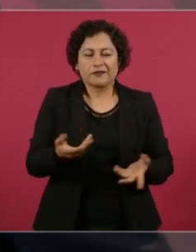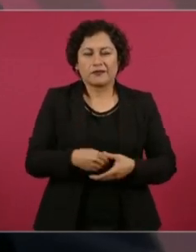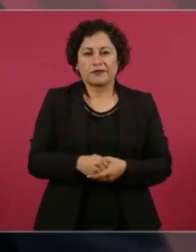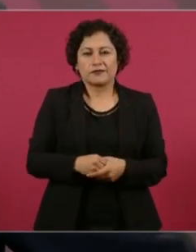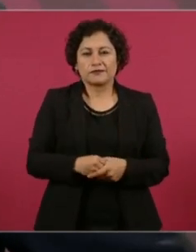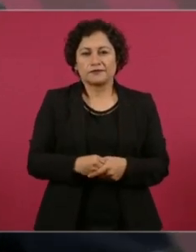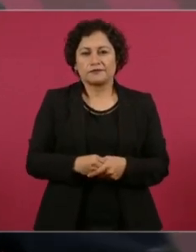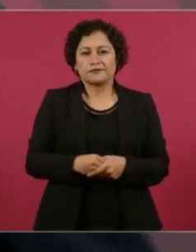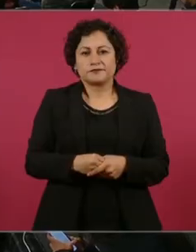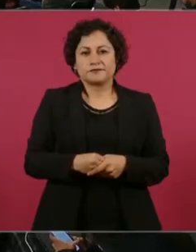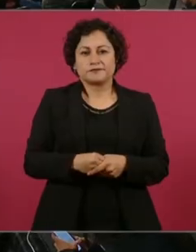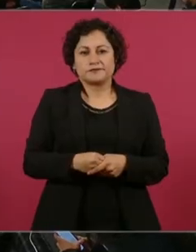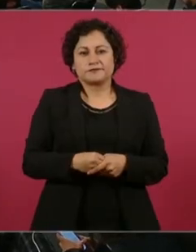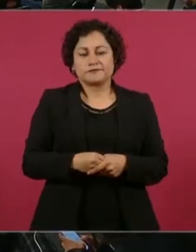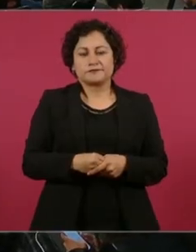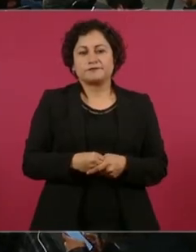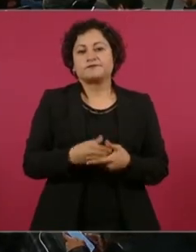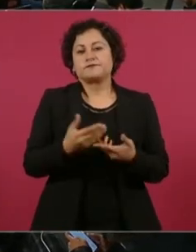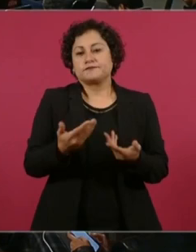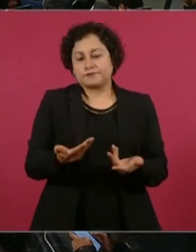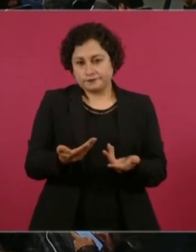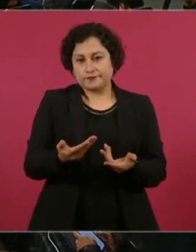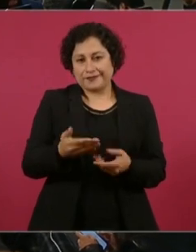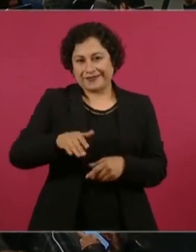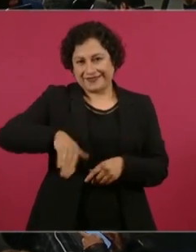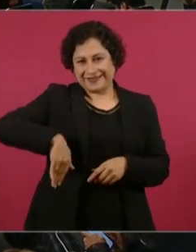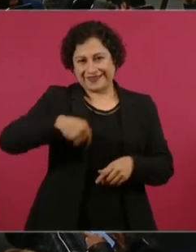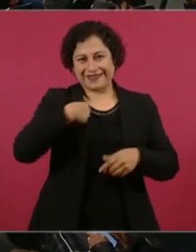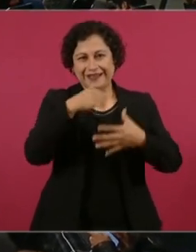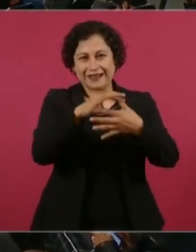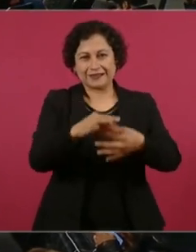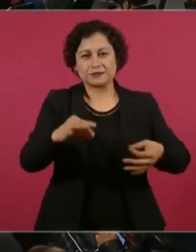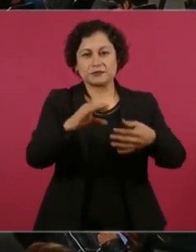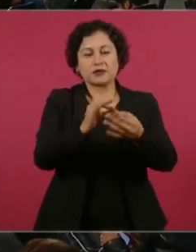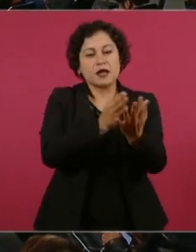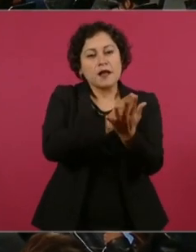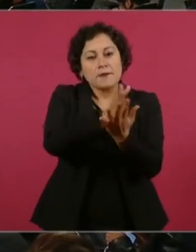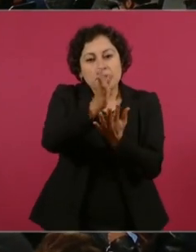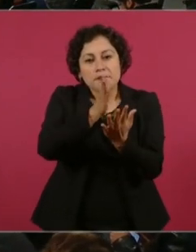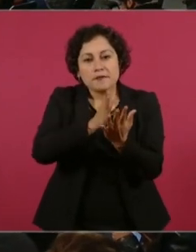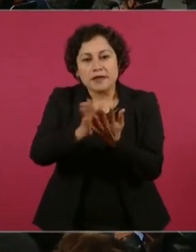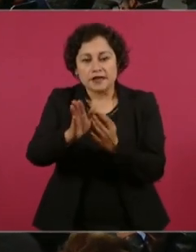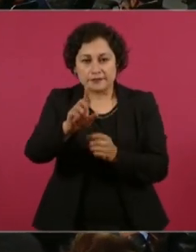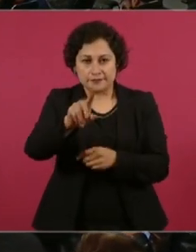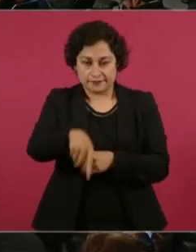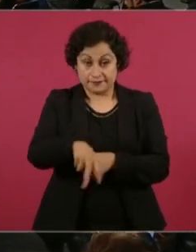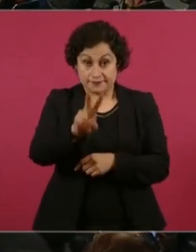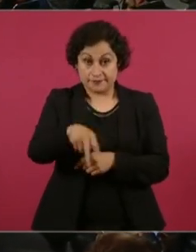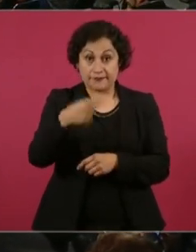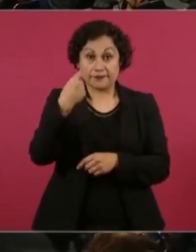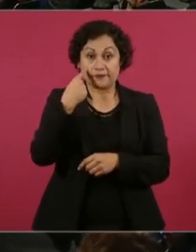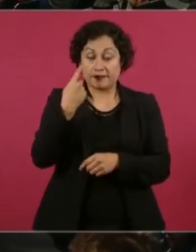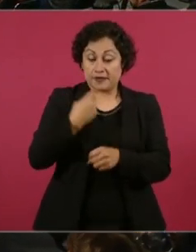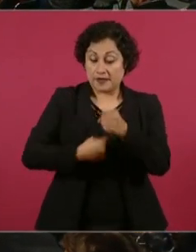Y sí, como hablábamos de los medios, a nosotros cuando la guerra sucia del 2006,